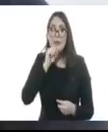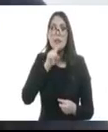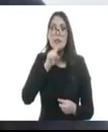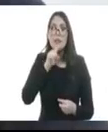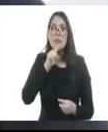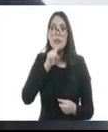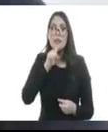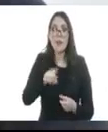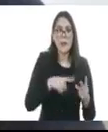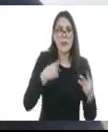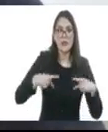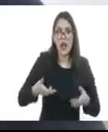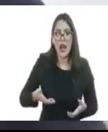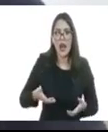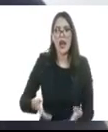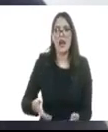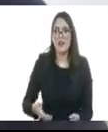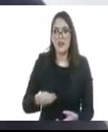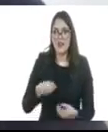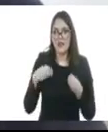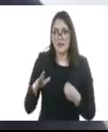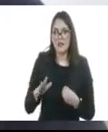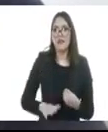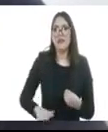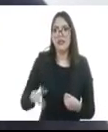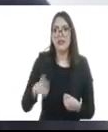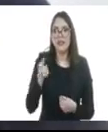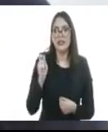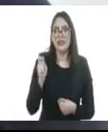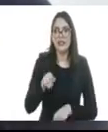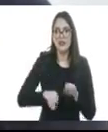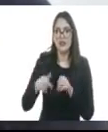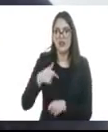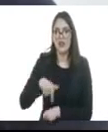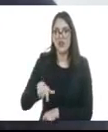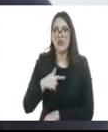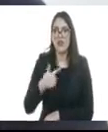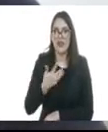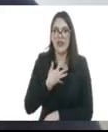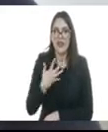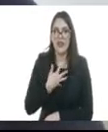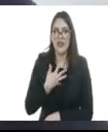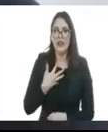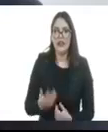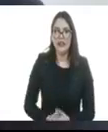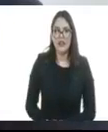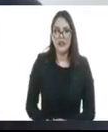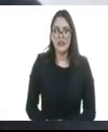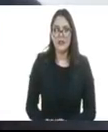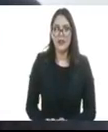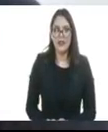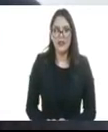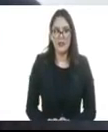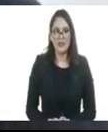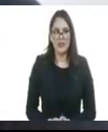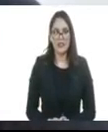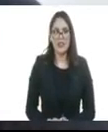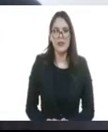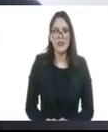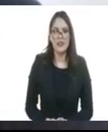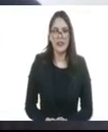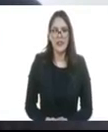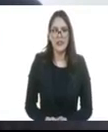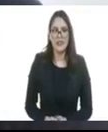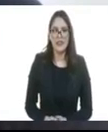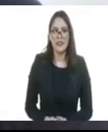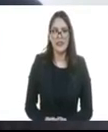que encontramos en mayoría en esta convocatoria. Sabemos de la importancia de la calidad y los